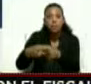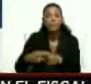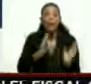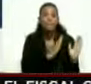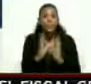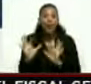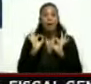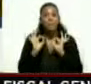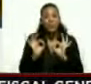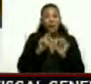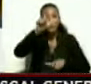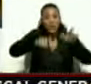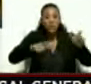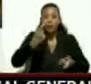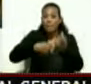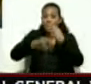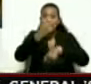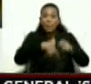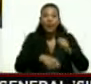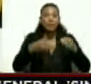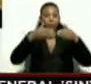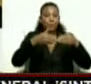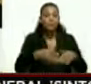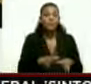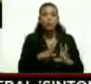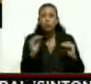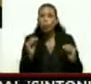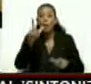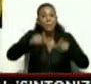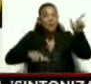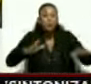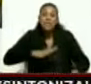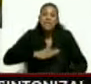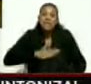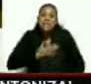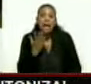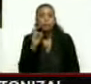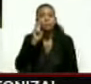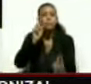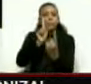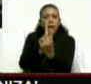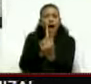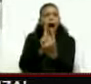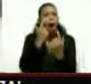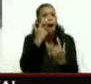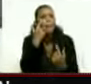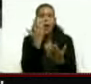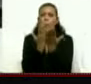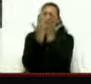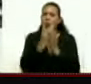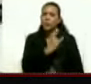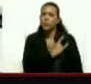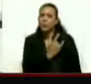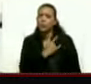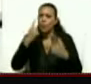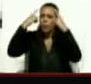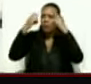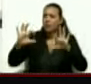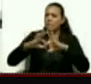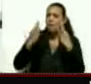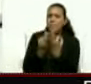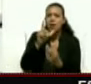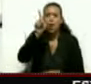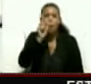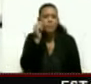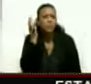planes especiales para venta de flota. Y por supuesto, todas las personas que se han acercado, estudiantes, profesionales, familias,